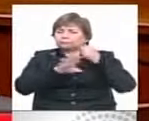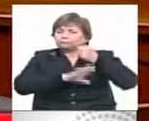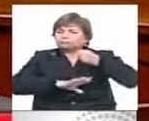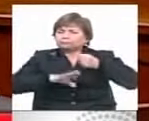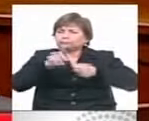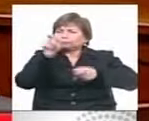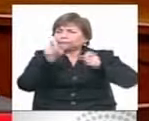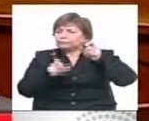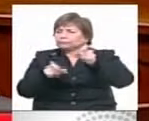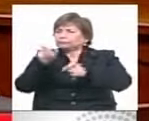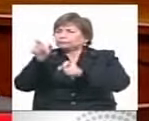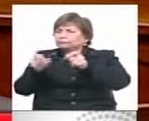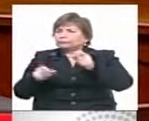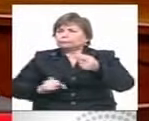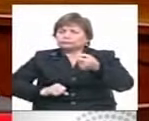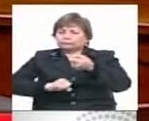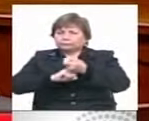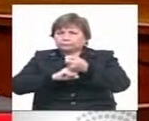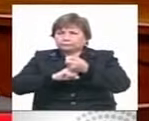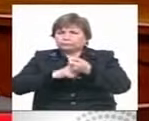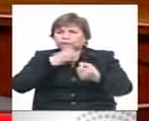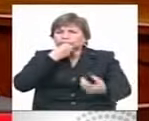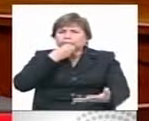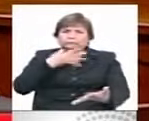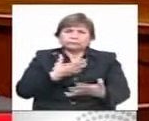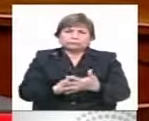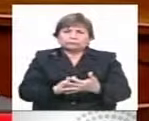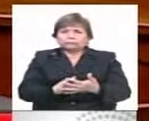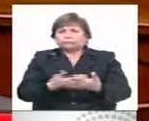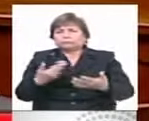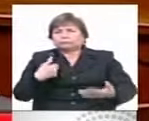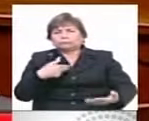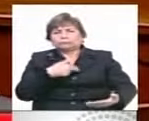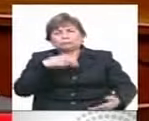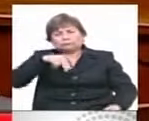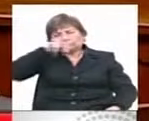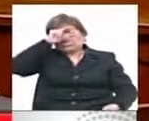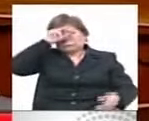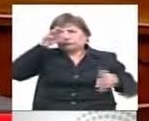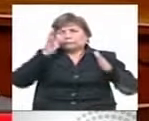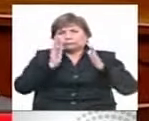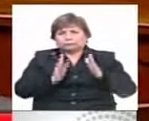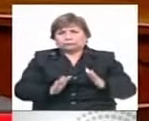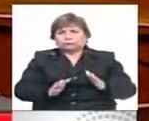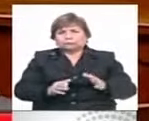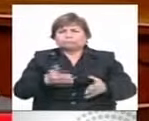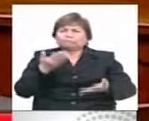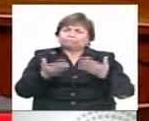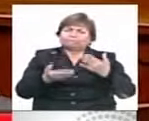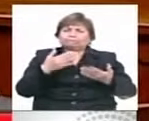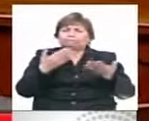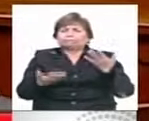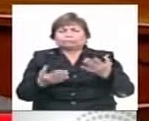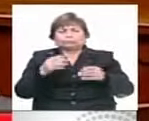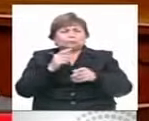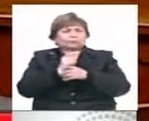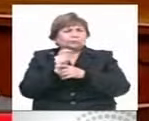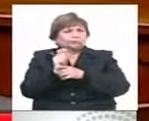gente. Garantizar el bienestar de cada uno de los peruanos y peruanas es aún una